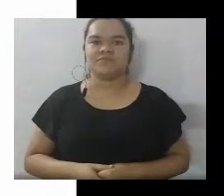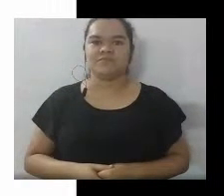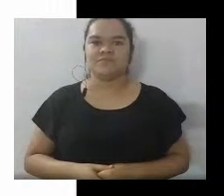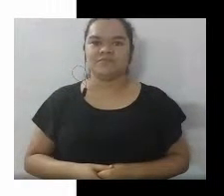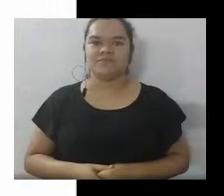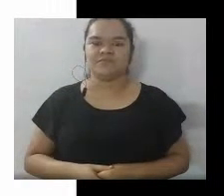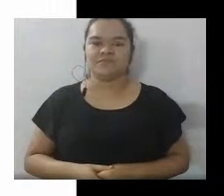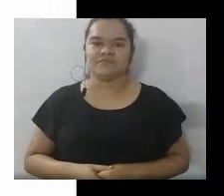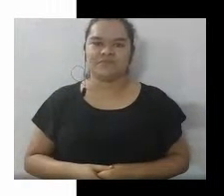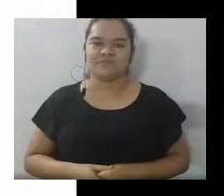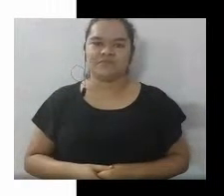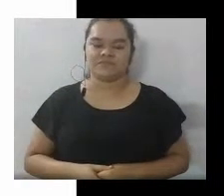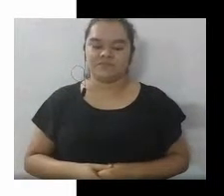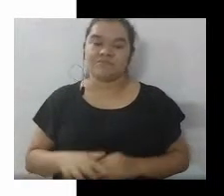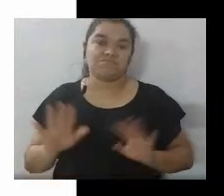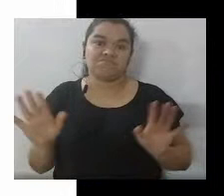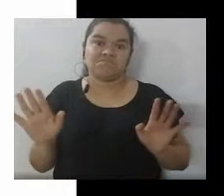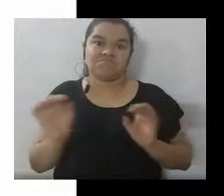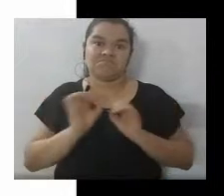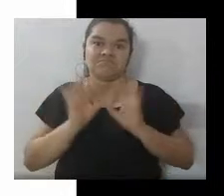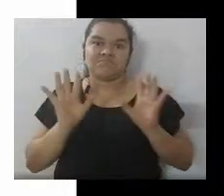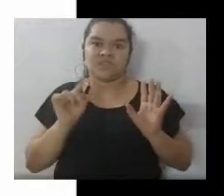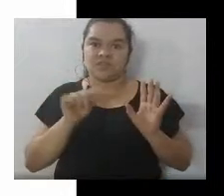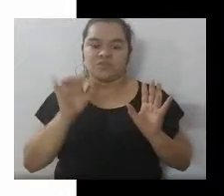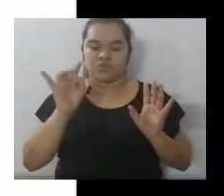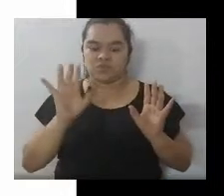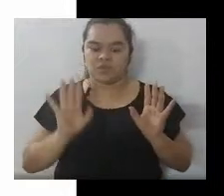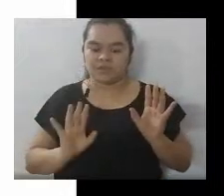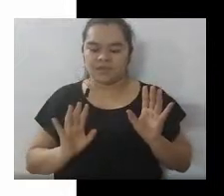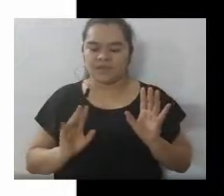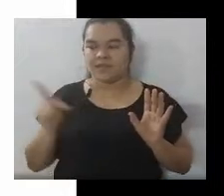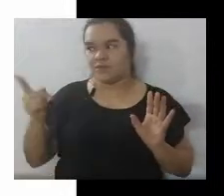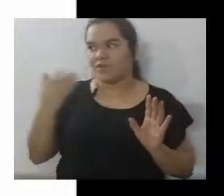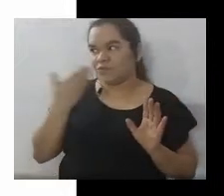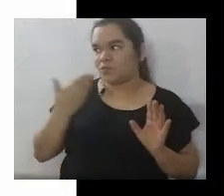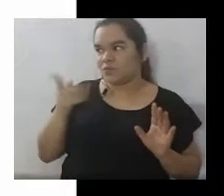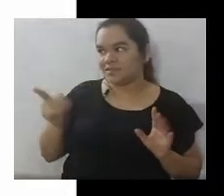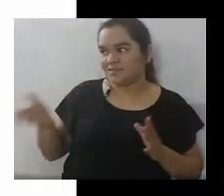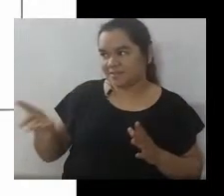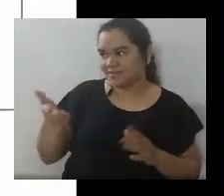Solamente era eso, José. ¿Seguimos?